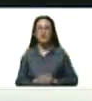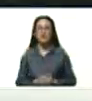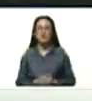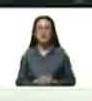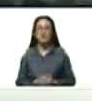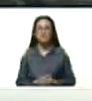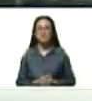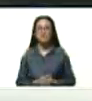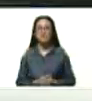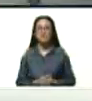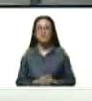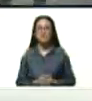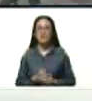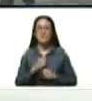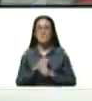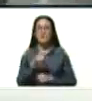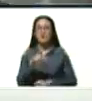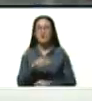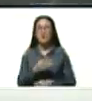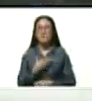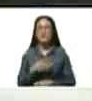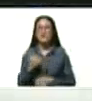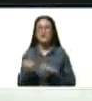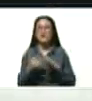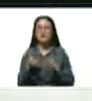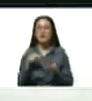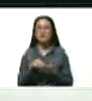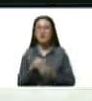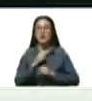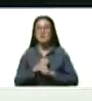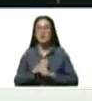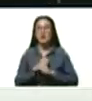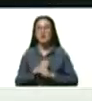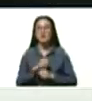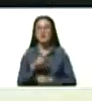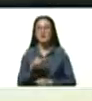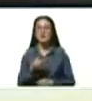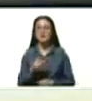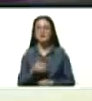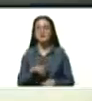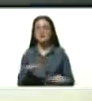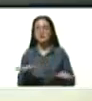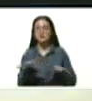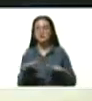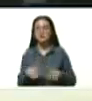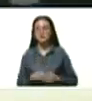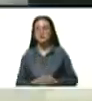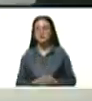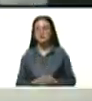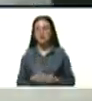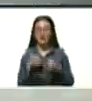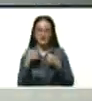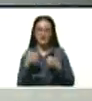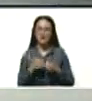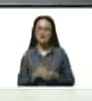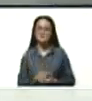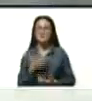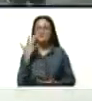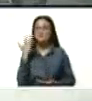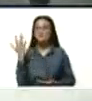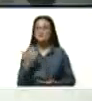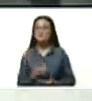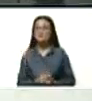chicos. Potro es presidente del Instituto Nacional de Hipódromo y tiene los hipódromos del país fino. Mira, ahí está.